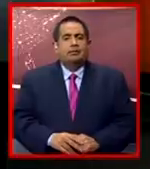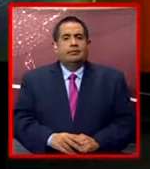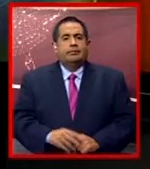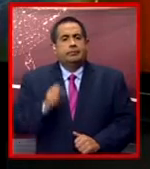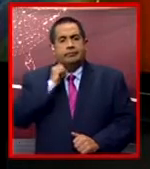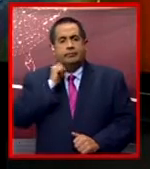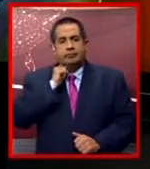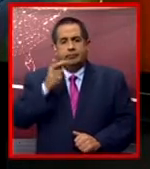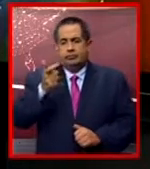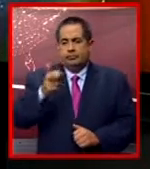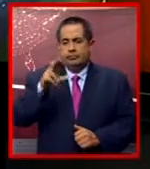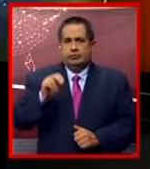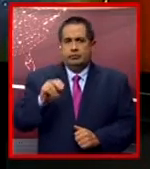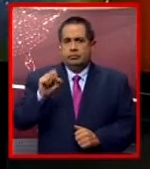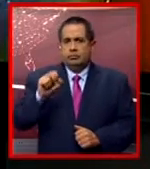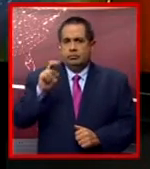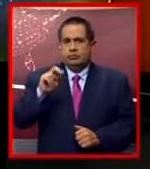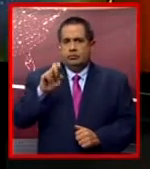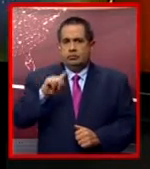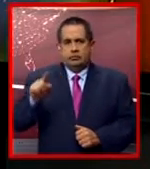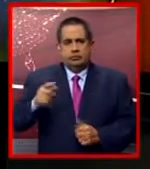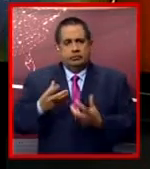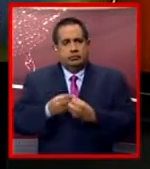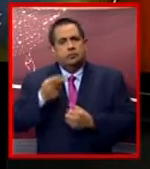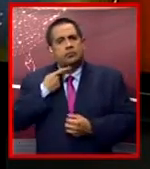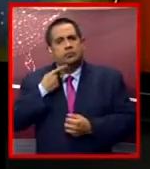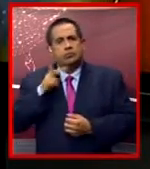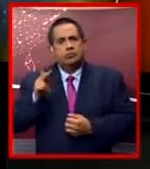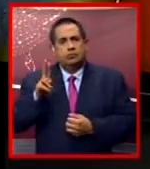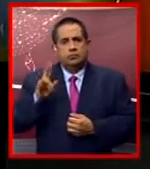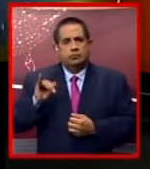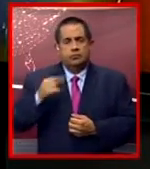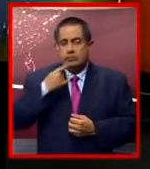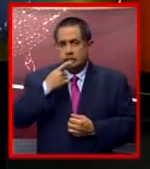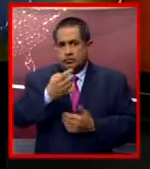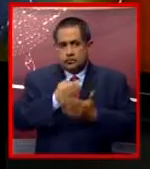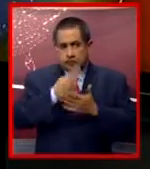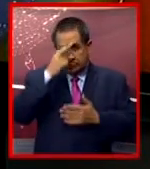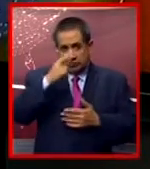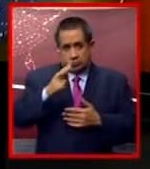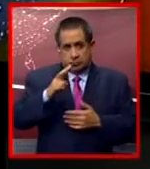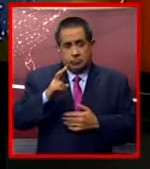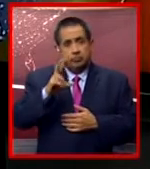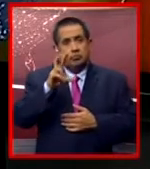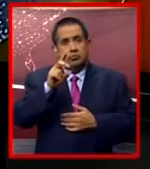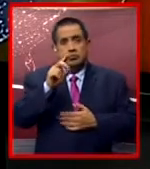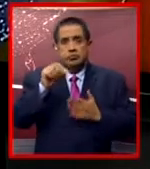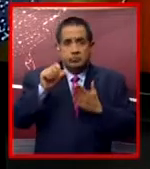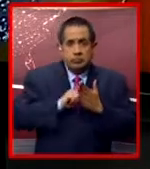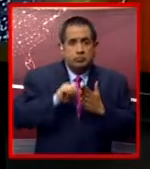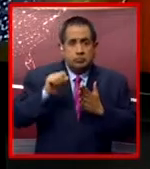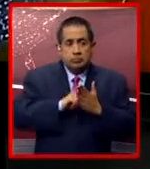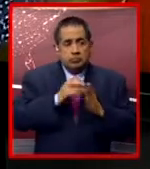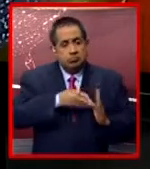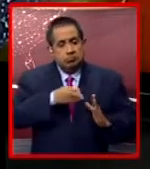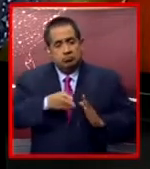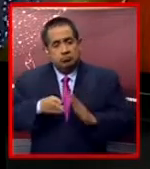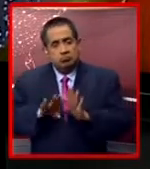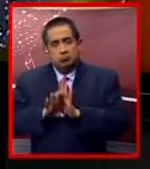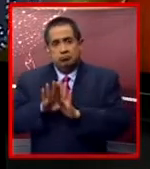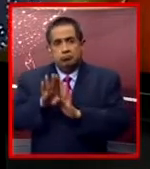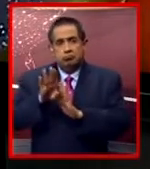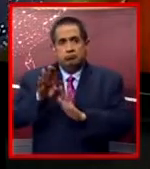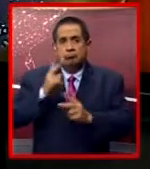Bueno, el senador Gerardo Sánchez del PRI señaló que la economía mexicana muestra 30 trimestres consecutivos de crecimiento económico y, sin